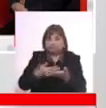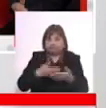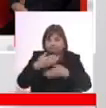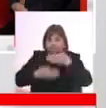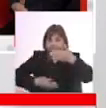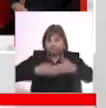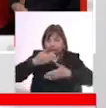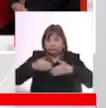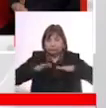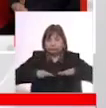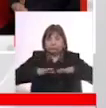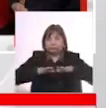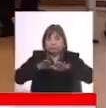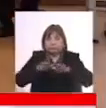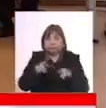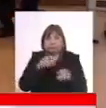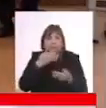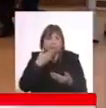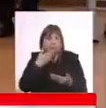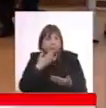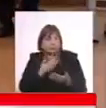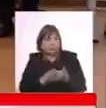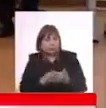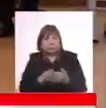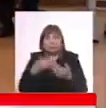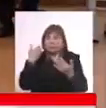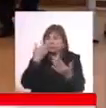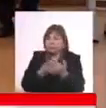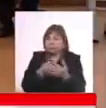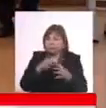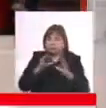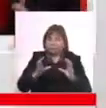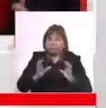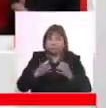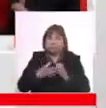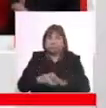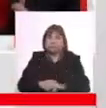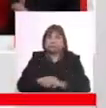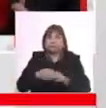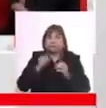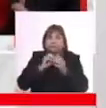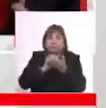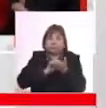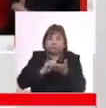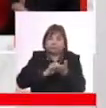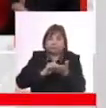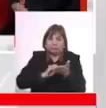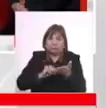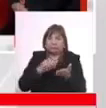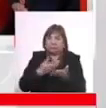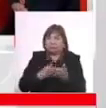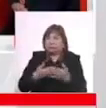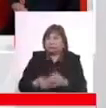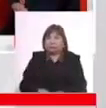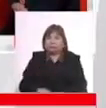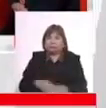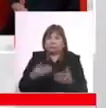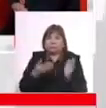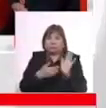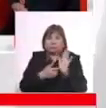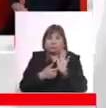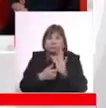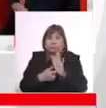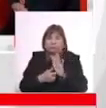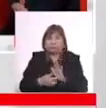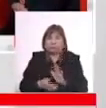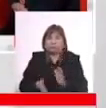señor presidente. Igualmente, haré llegar a la comisión por escrito el presente